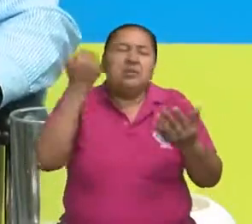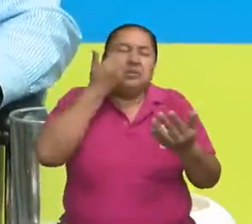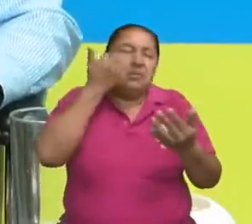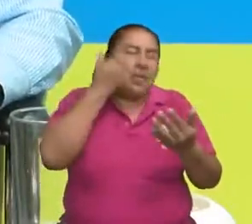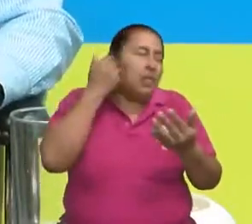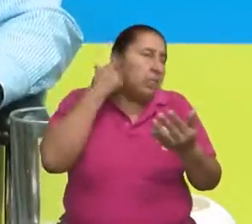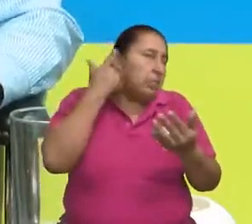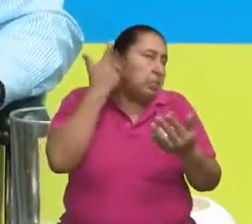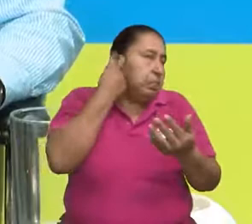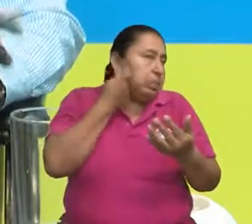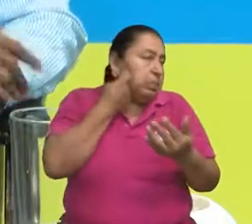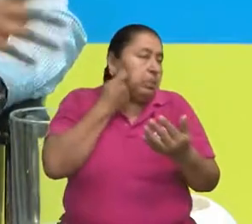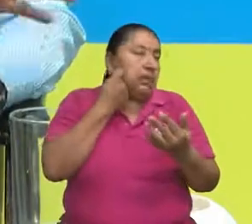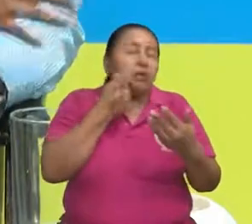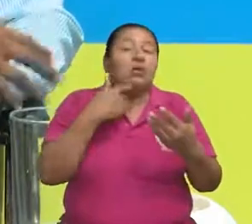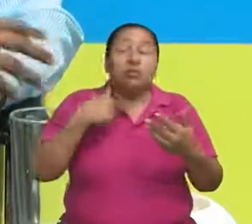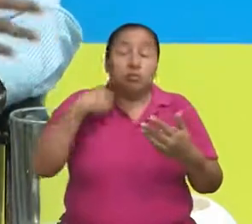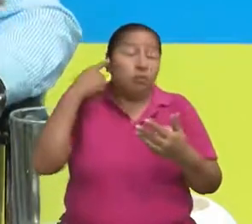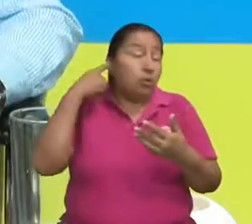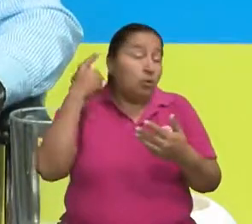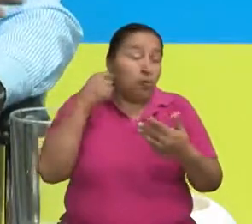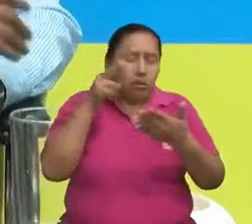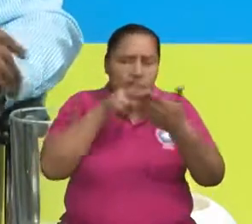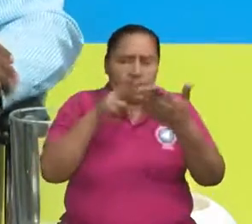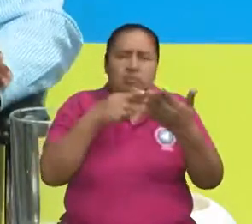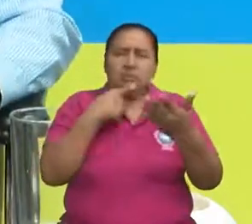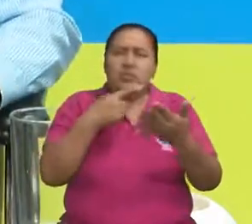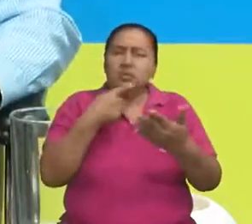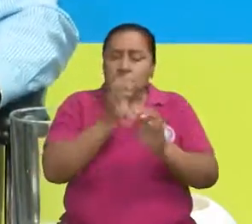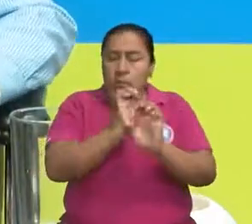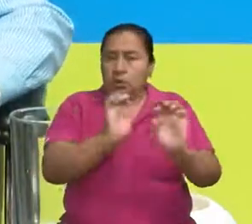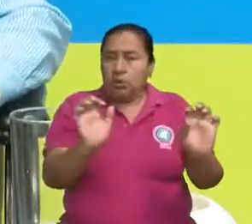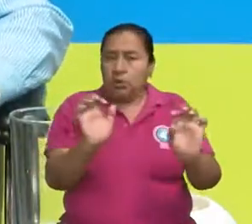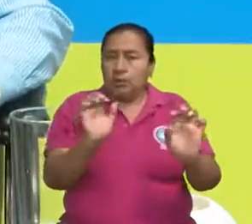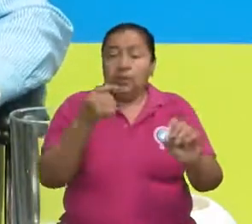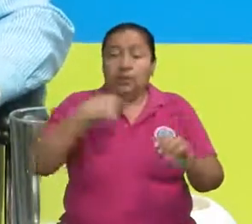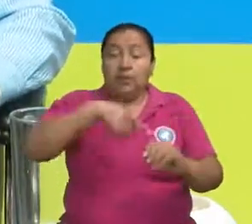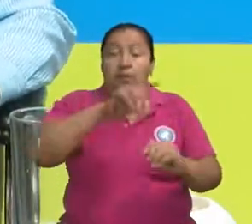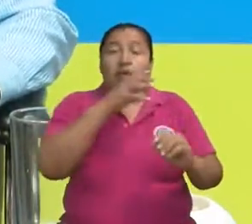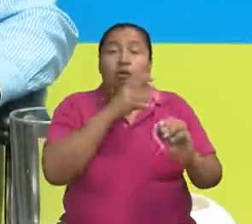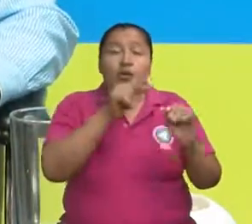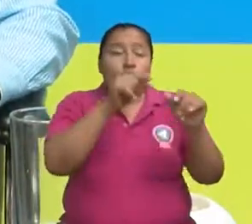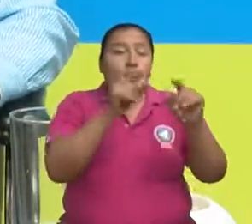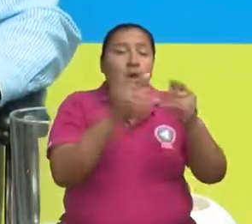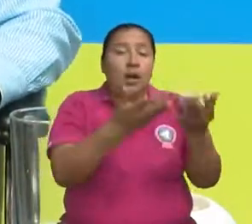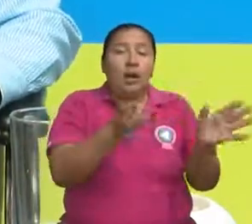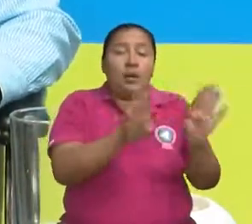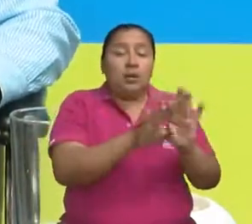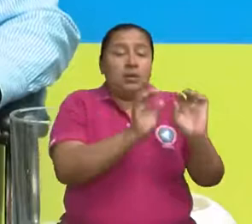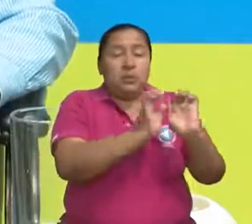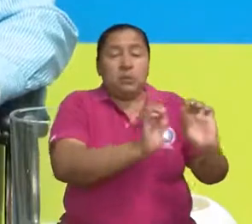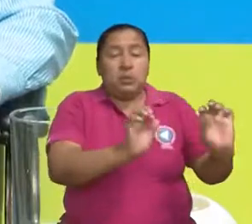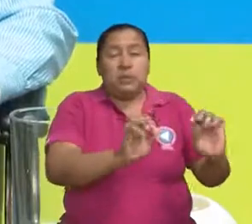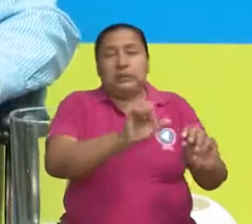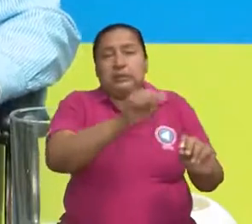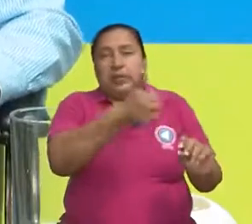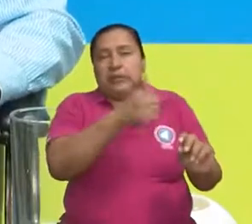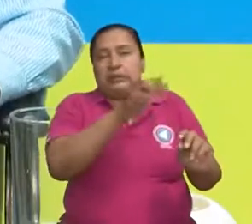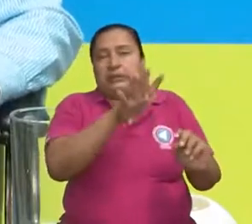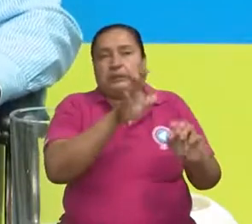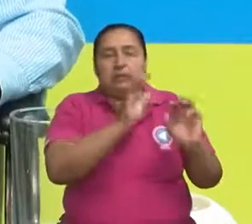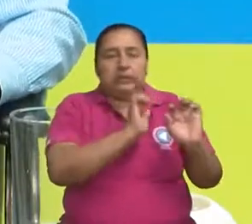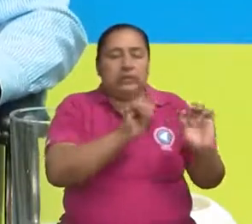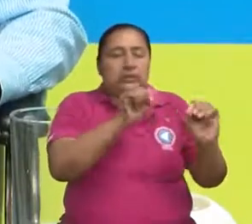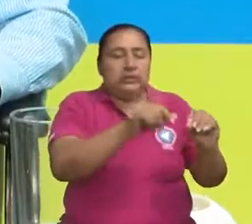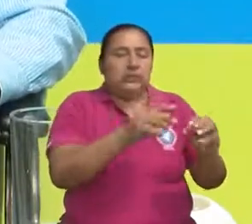oído? Yo leí por ahí que, por ejemplo, los niños que van a la guardería, donde hay más de 6, 5 niños,